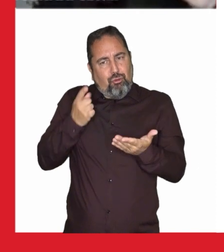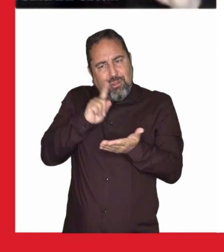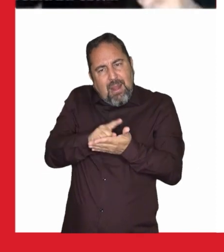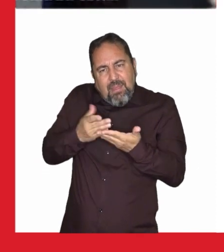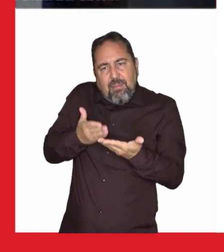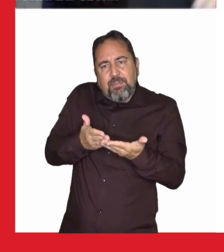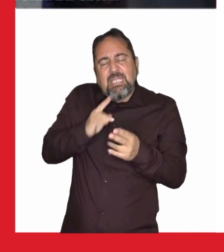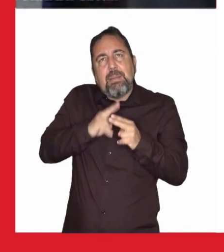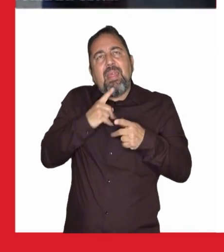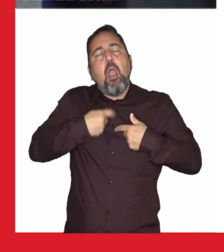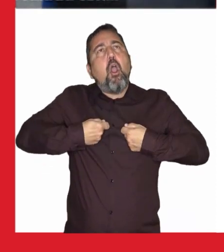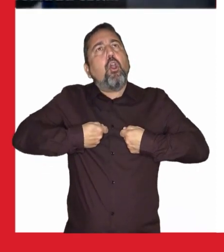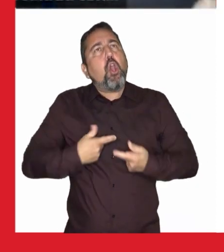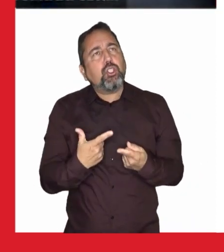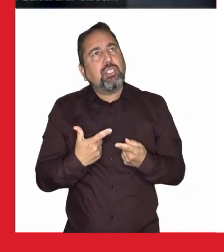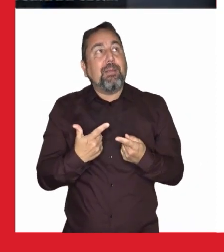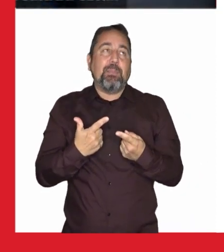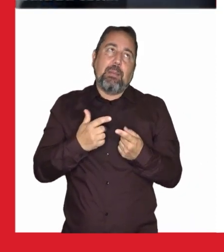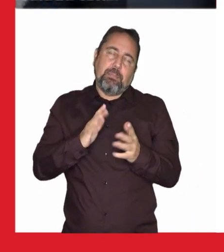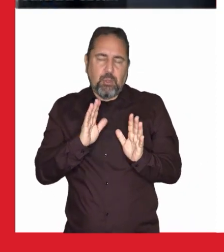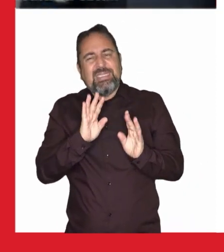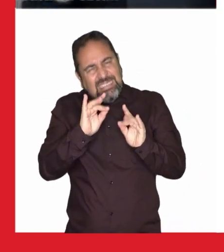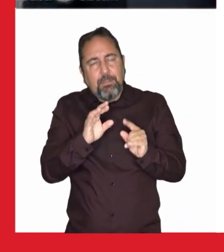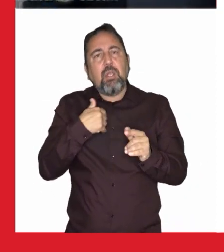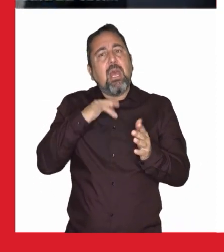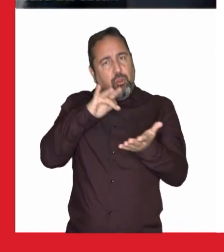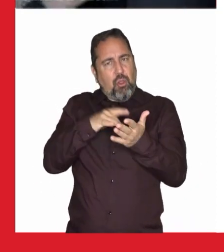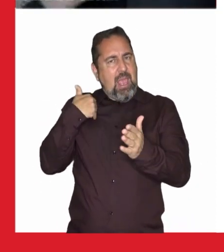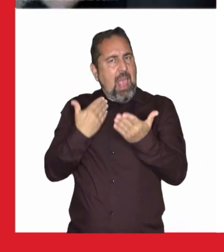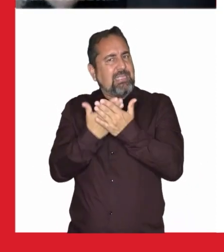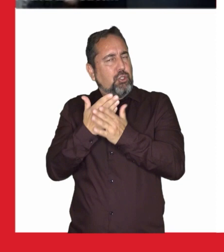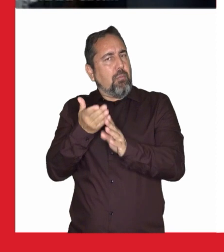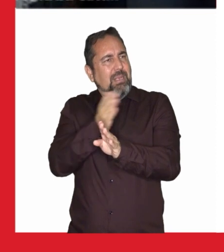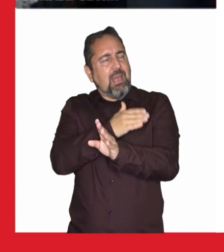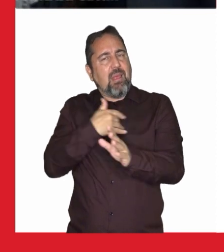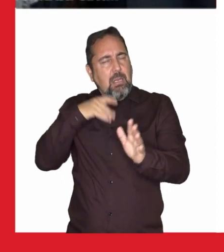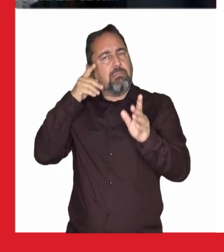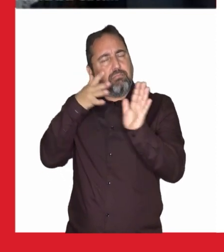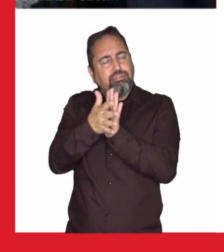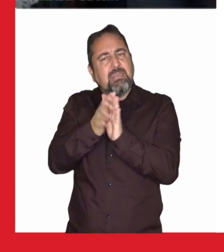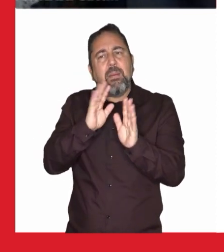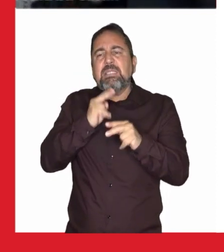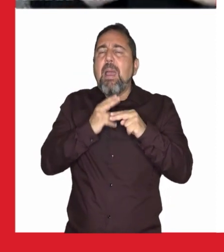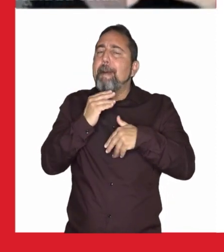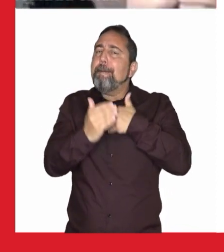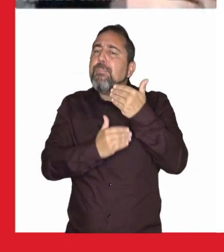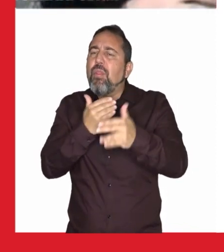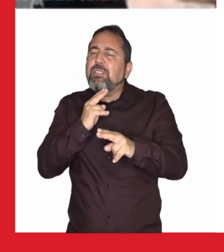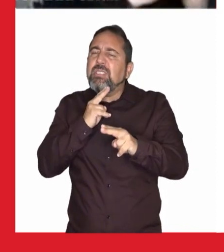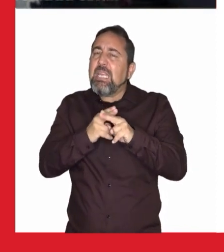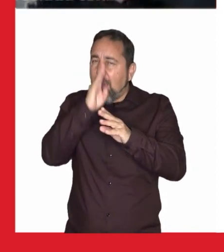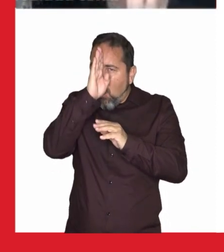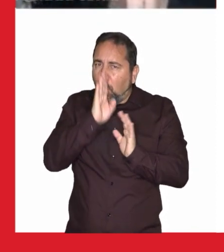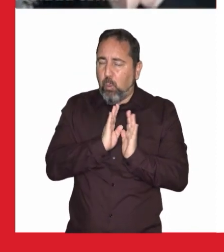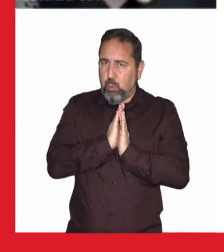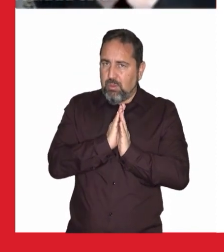esto? Aquí lo queremos traer no tanto desde su dimensión de coste, que por supuesto sí, pero esto ya lo vimos en la sesión pasada, como lo queremos